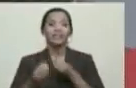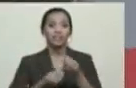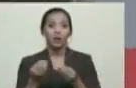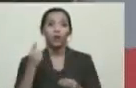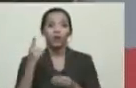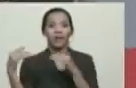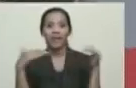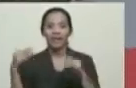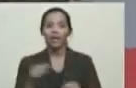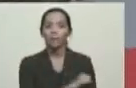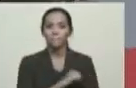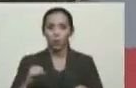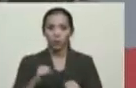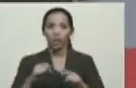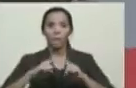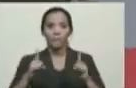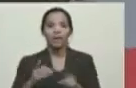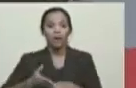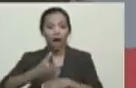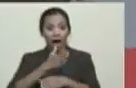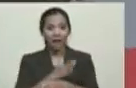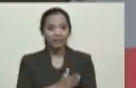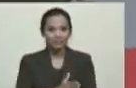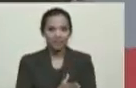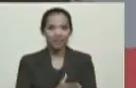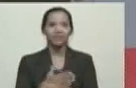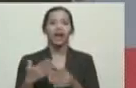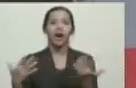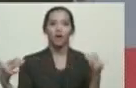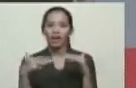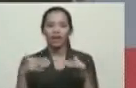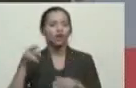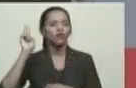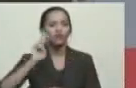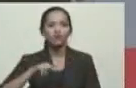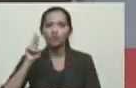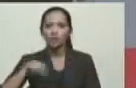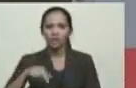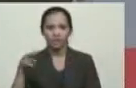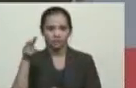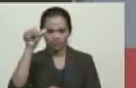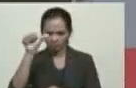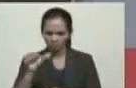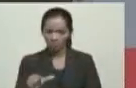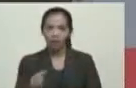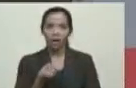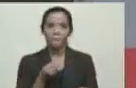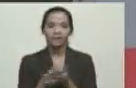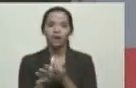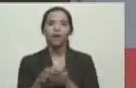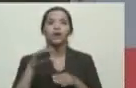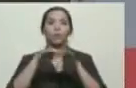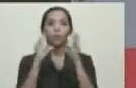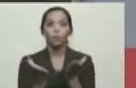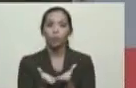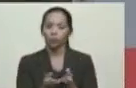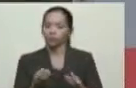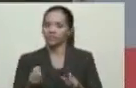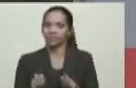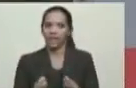guerras estallaban, pero previas a un conflicto bélico, jamás se ha visto lo que está pasando ahorita en el mundo. Tantas, pero